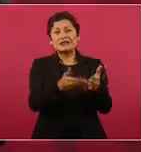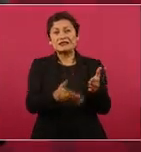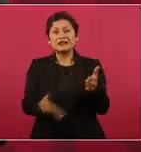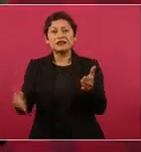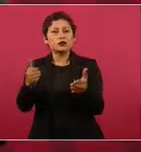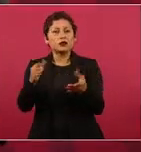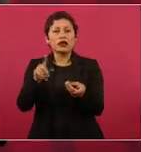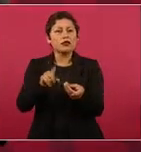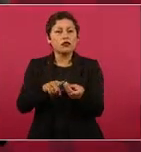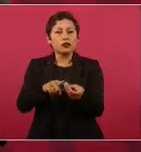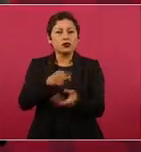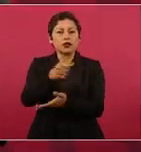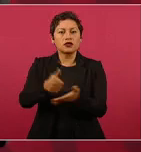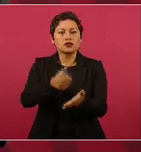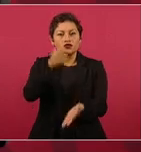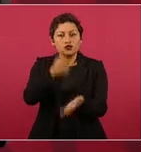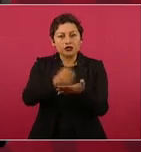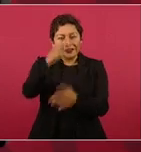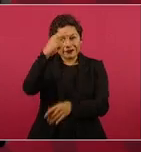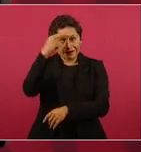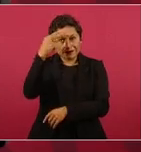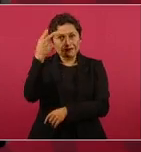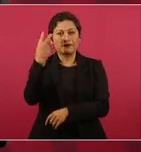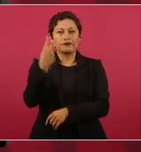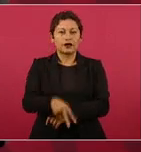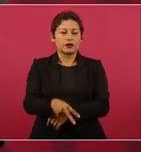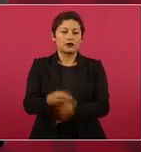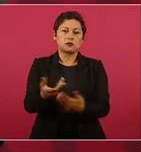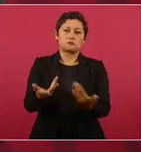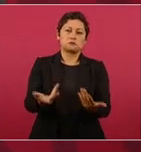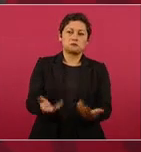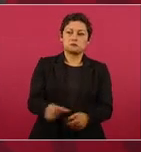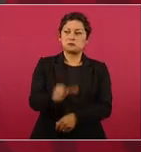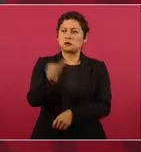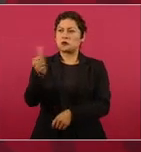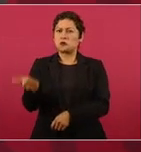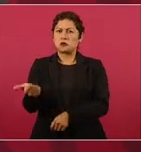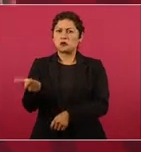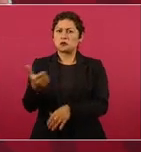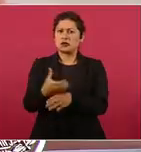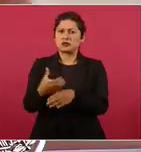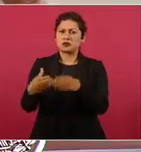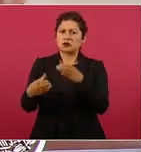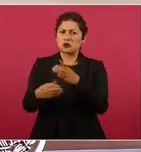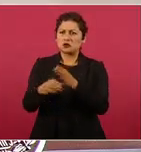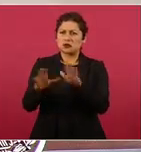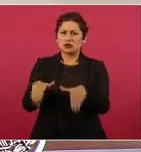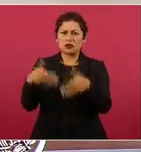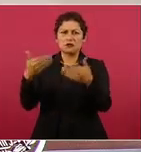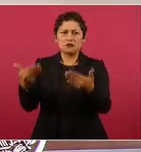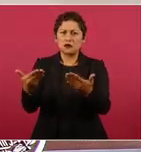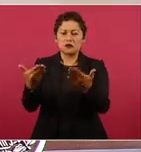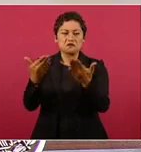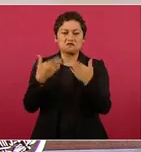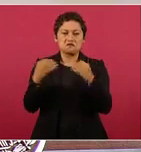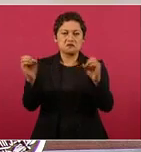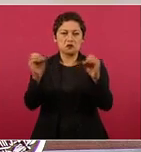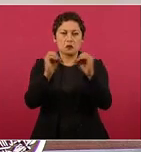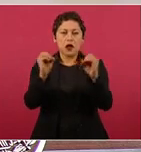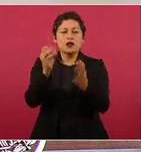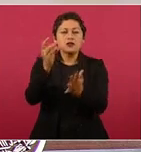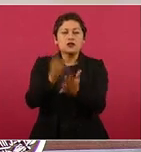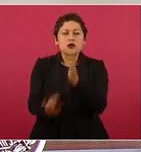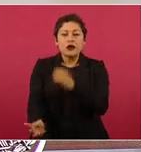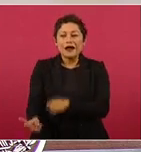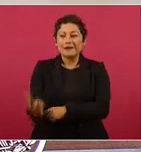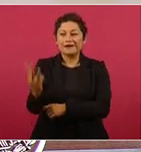Ciudad de México. No encontramos objetos fuera de la Cuenca de México, salvo 3 que nosotros le